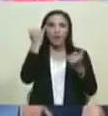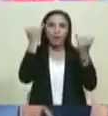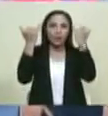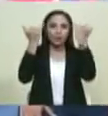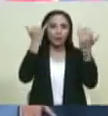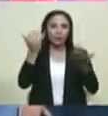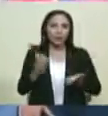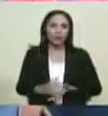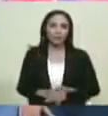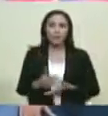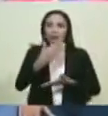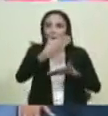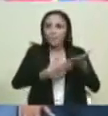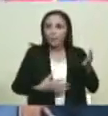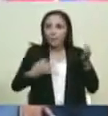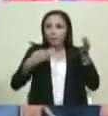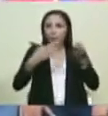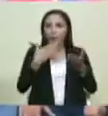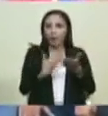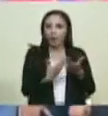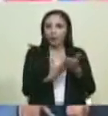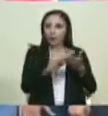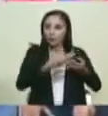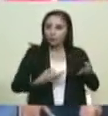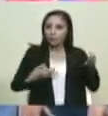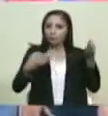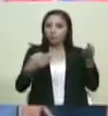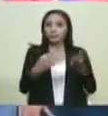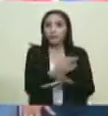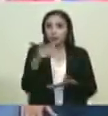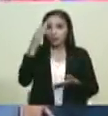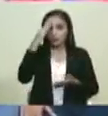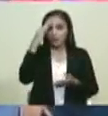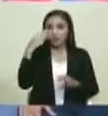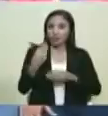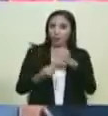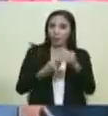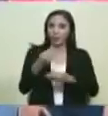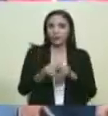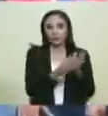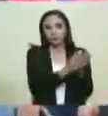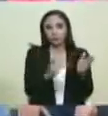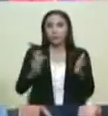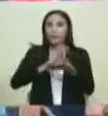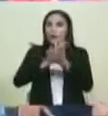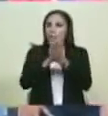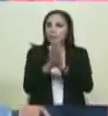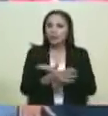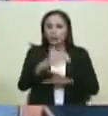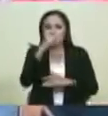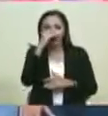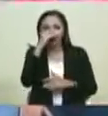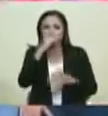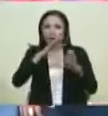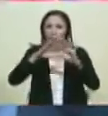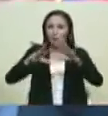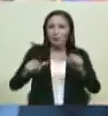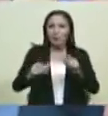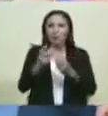jamón las propuestas de un pueblo que sabe lo que hay que hacer para acabar con las mafias económicas